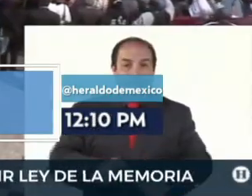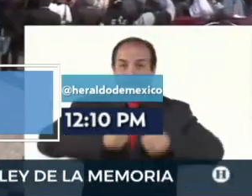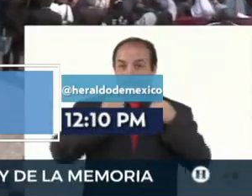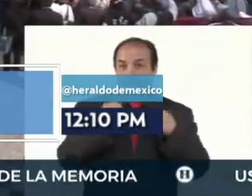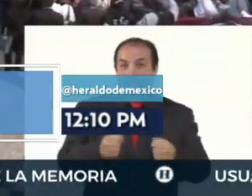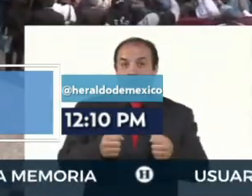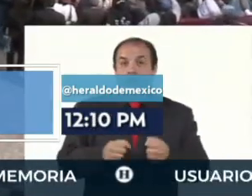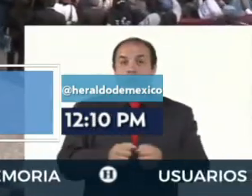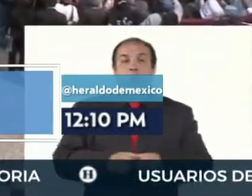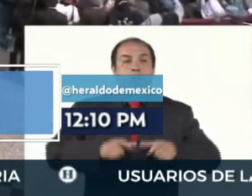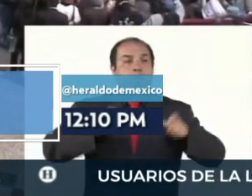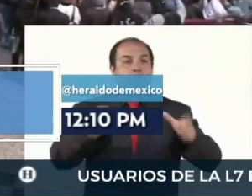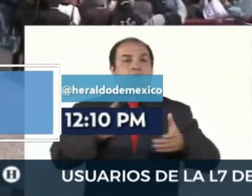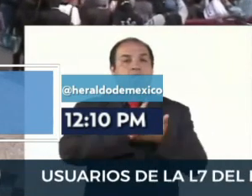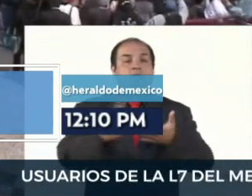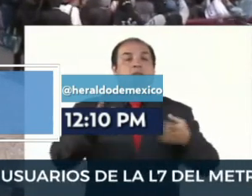SOS Mujer han recibido